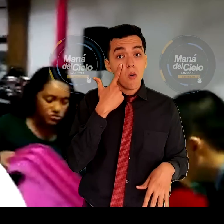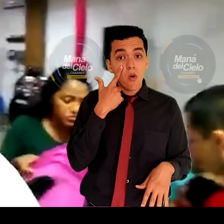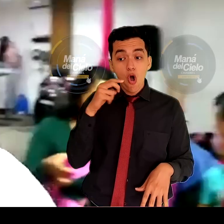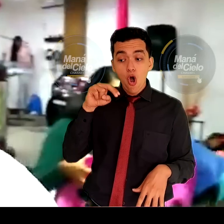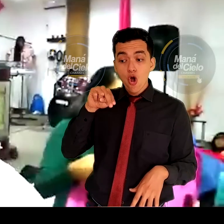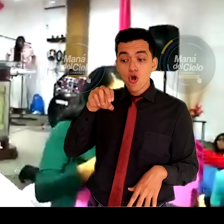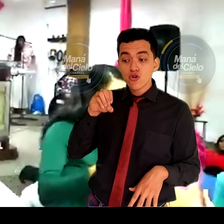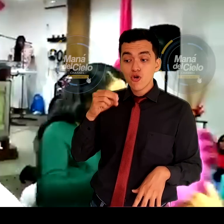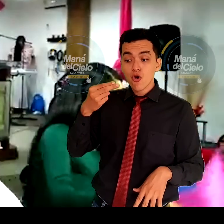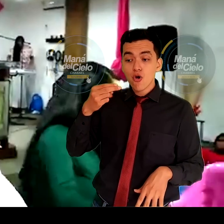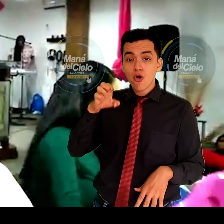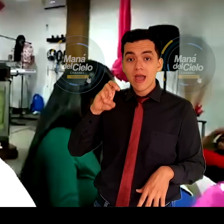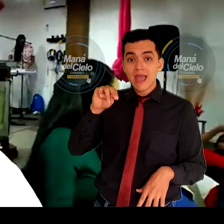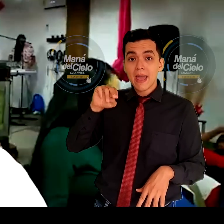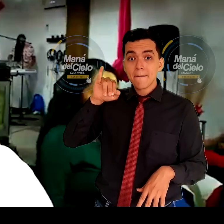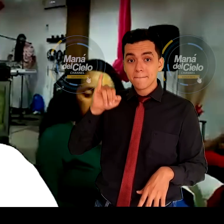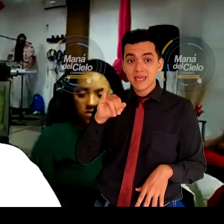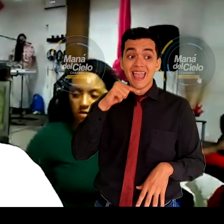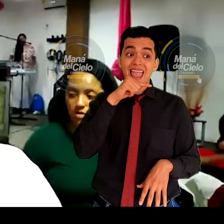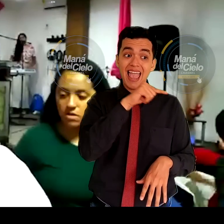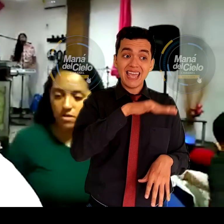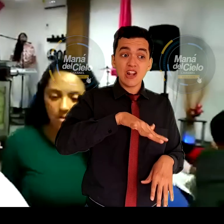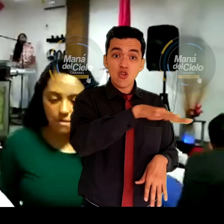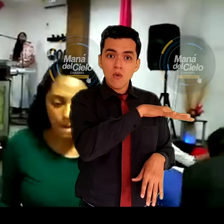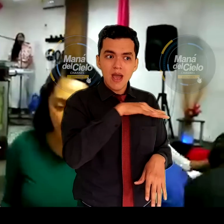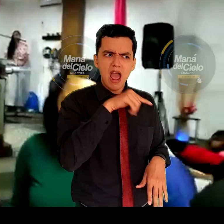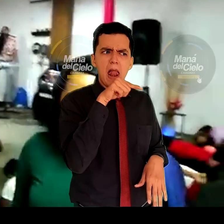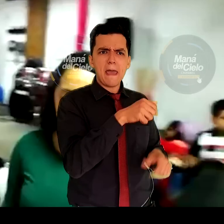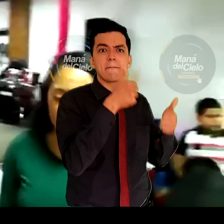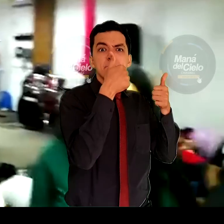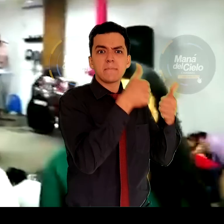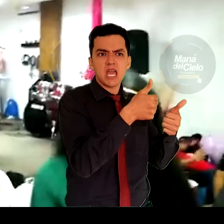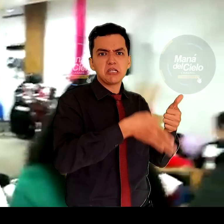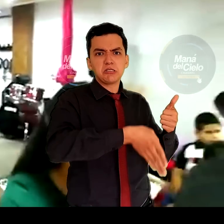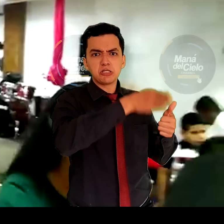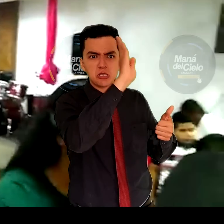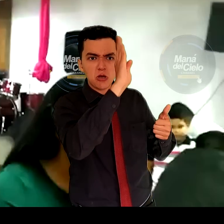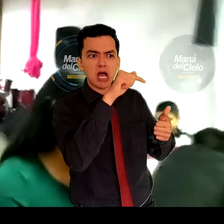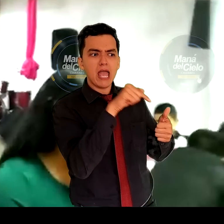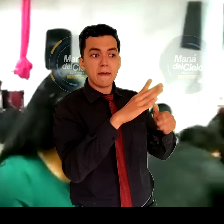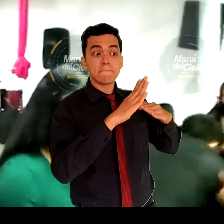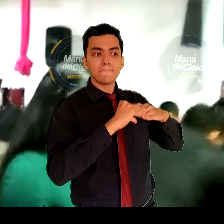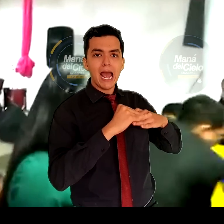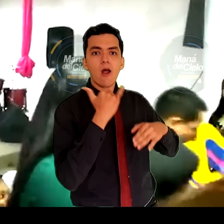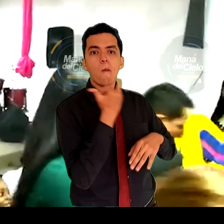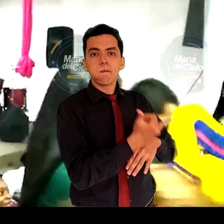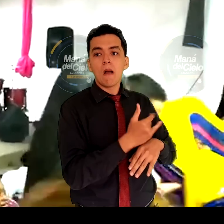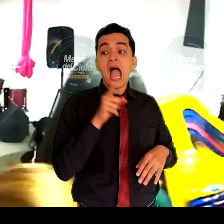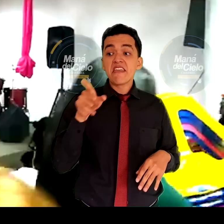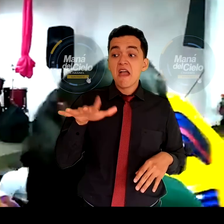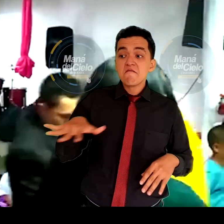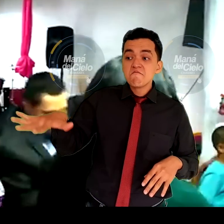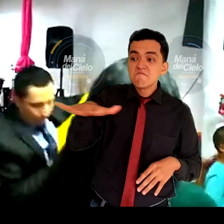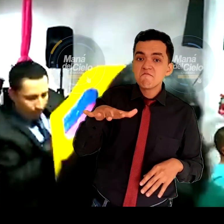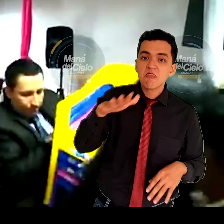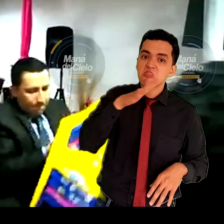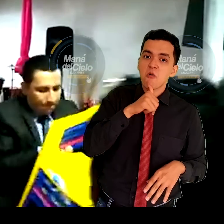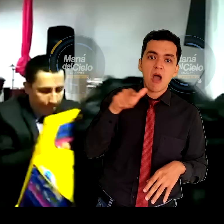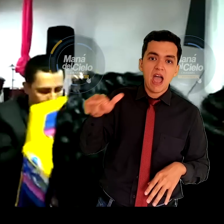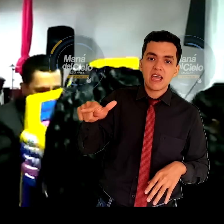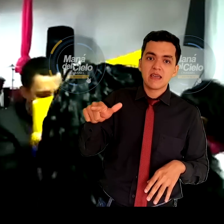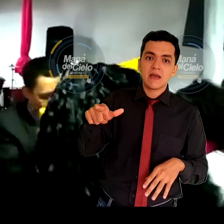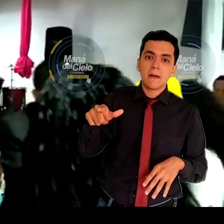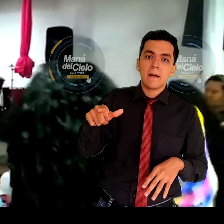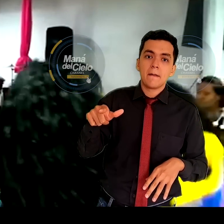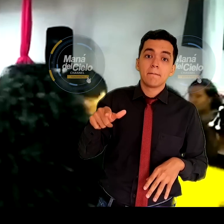Noemí salió de Belén, que quiere decir casa de pan, y se fue a Moab, que quiere decir lugar de muerte, porque en Belén no había pan. Y